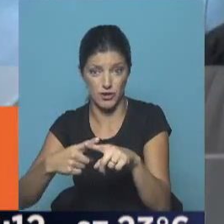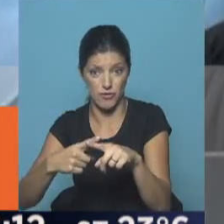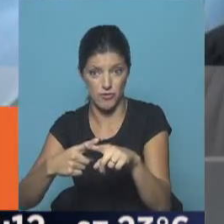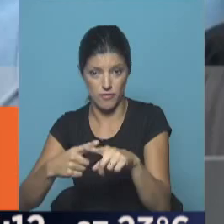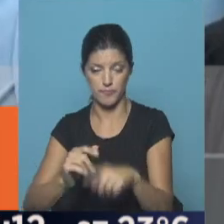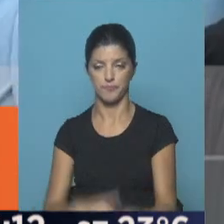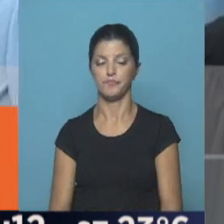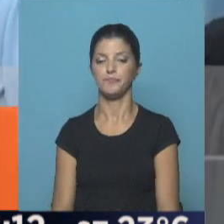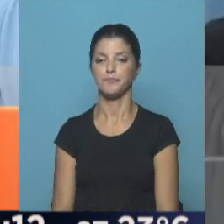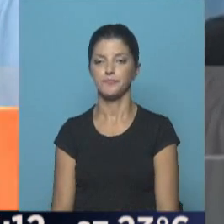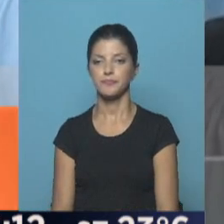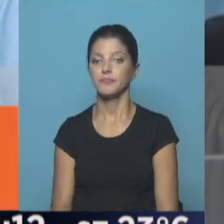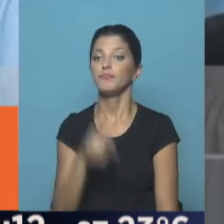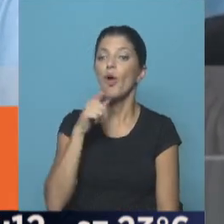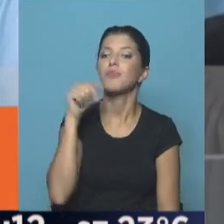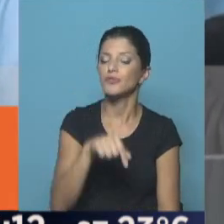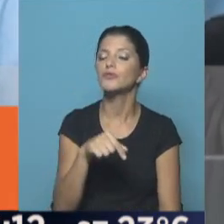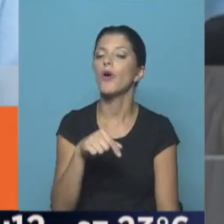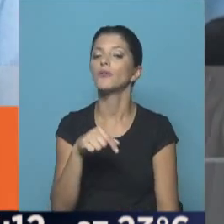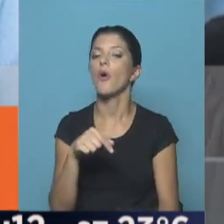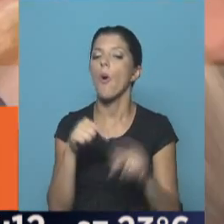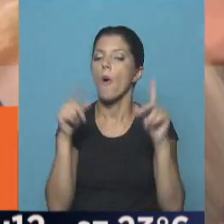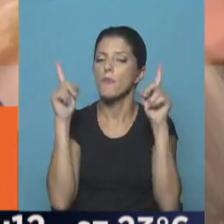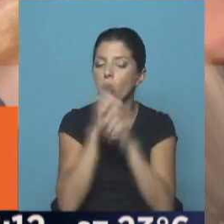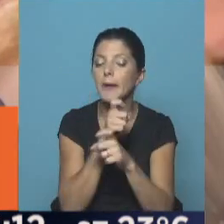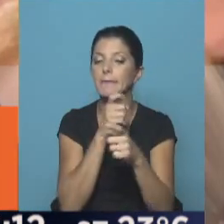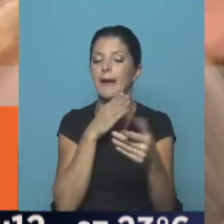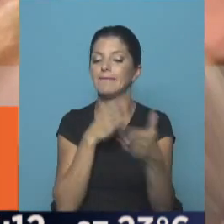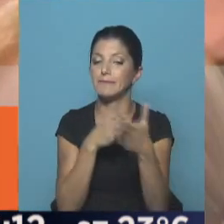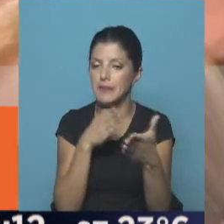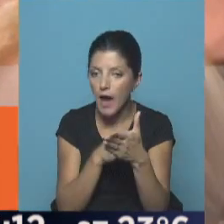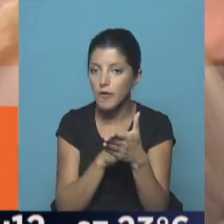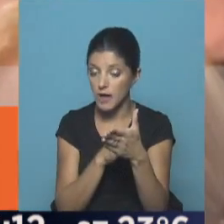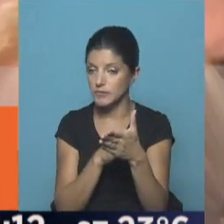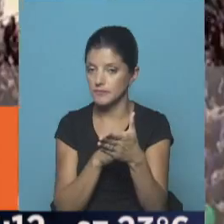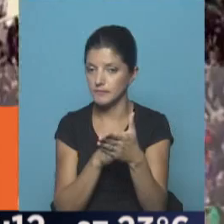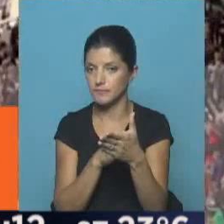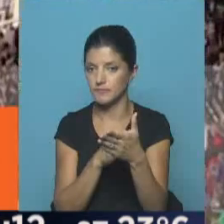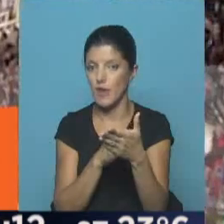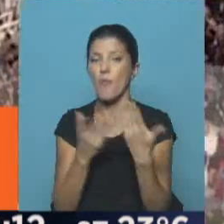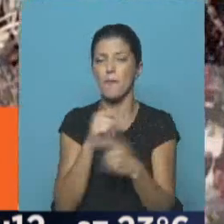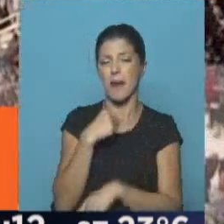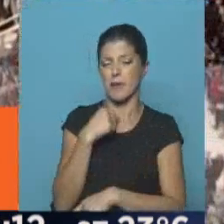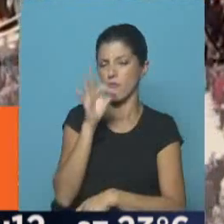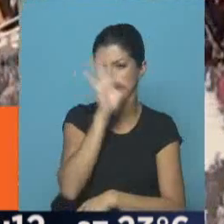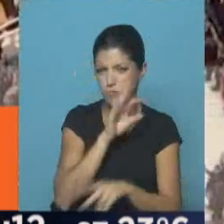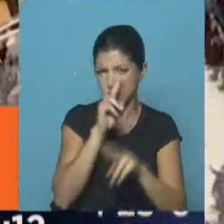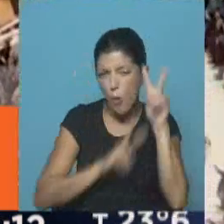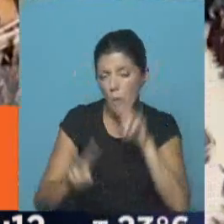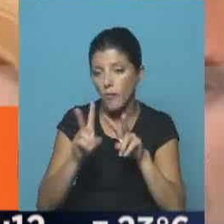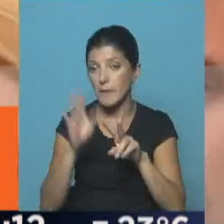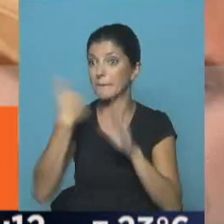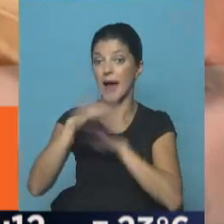creo que frente a estas dificultades, frente a esta traba, frente a este empate, lo que intentó hacer, sobre todo en este último